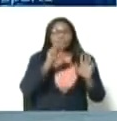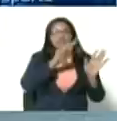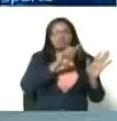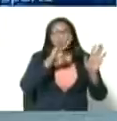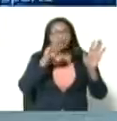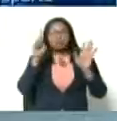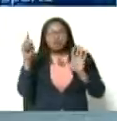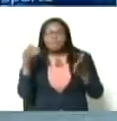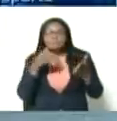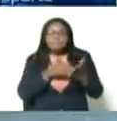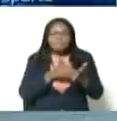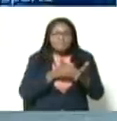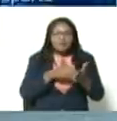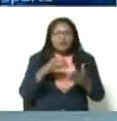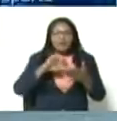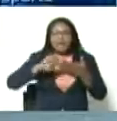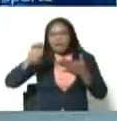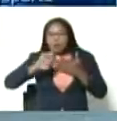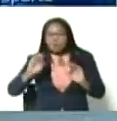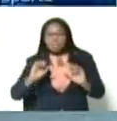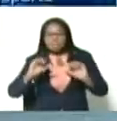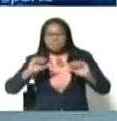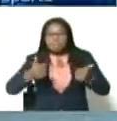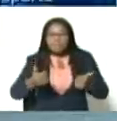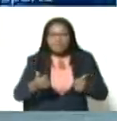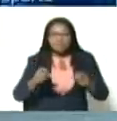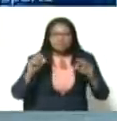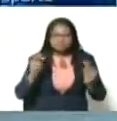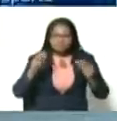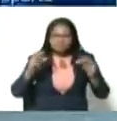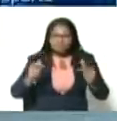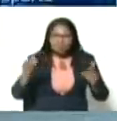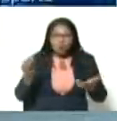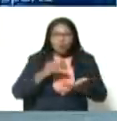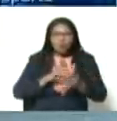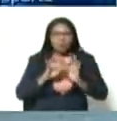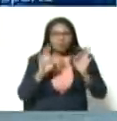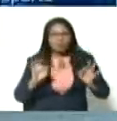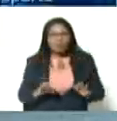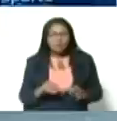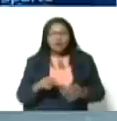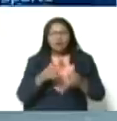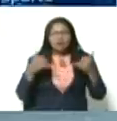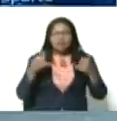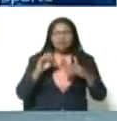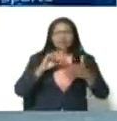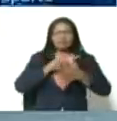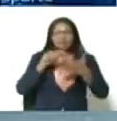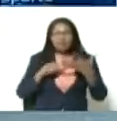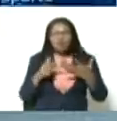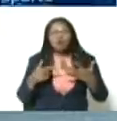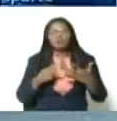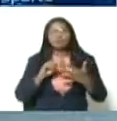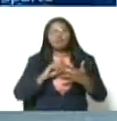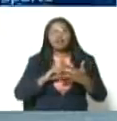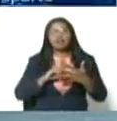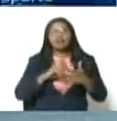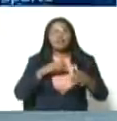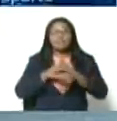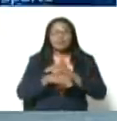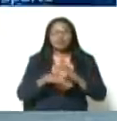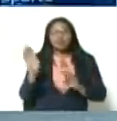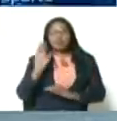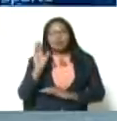5.691.000 euros para que se inicie su reactivación, la línea 5 del metro de Caracas, que va hacia el este